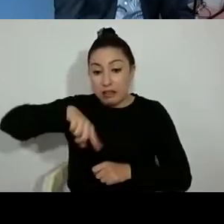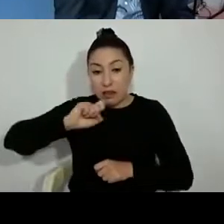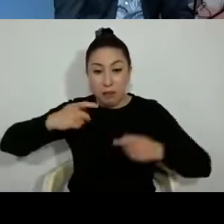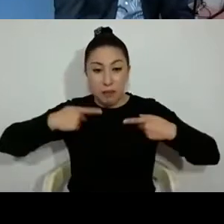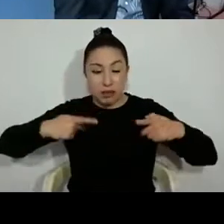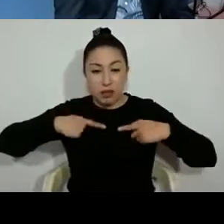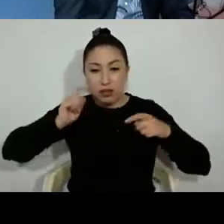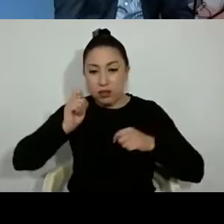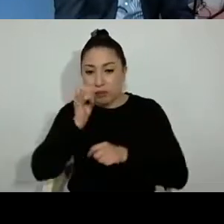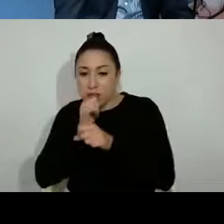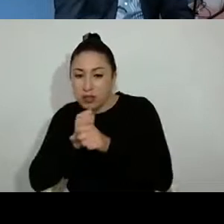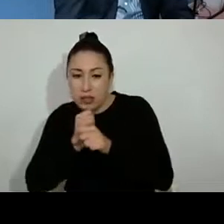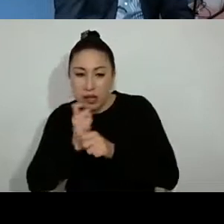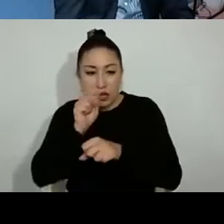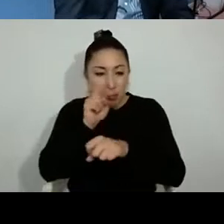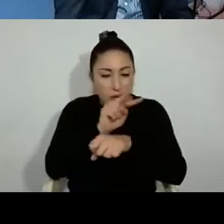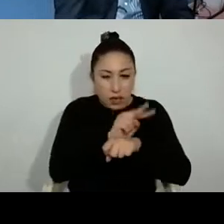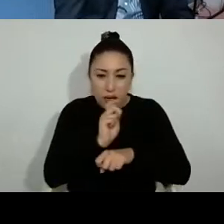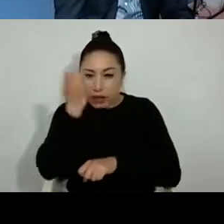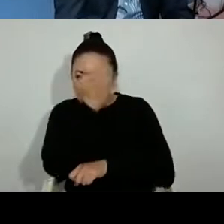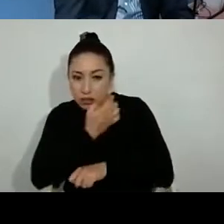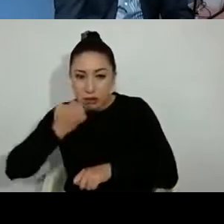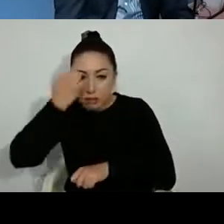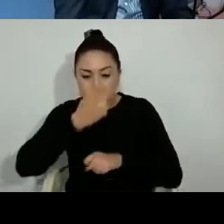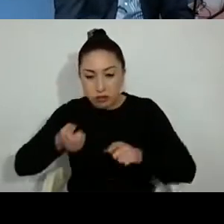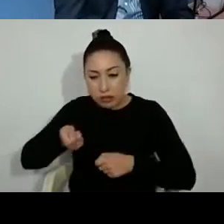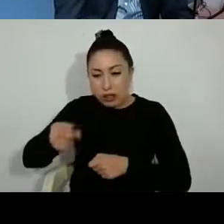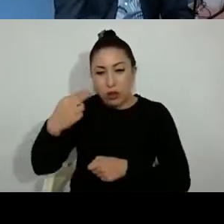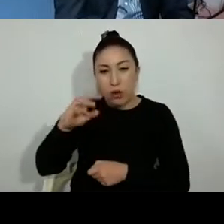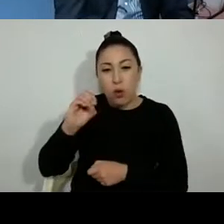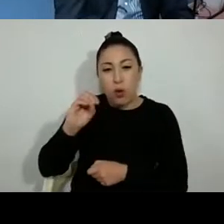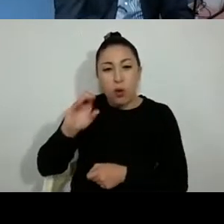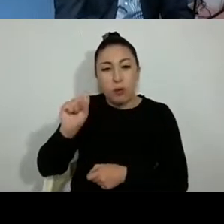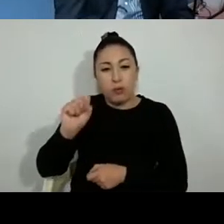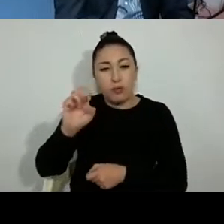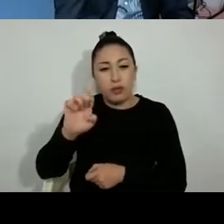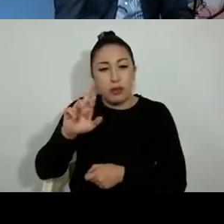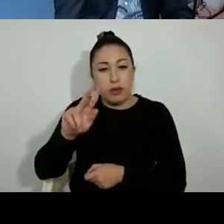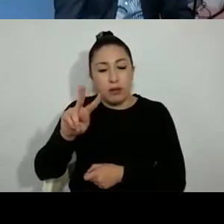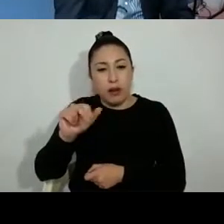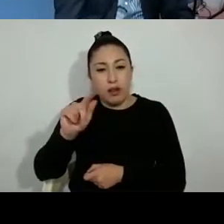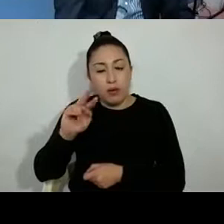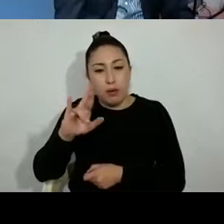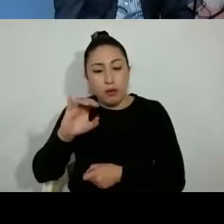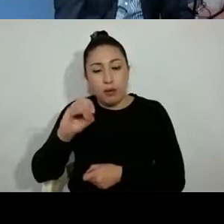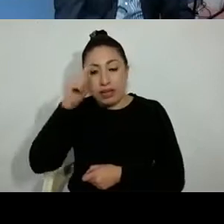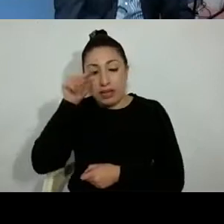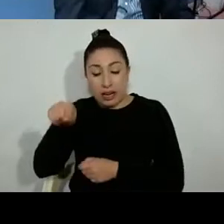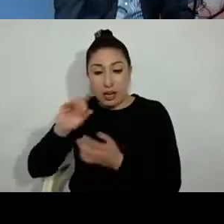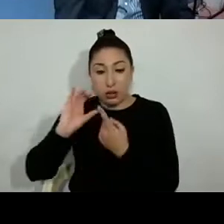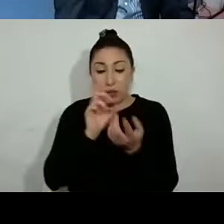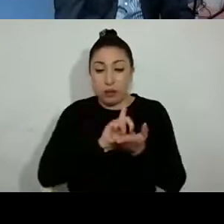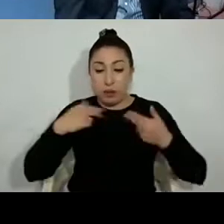la infraestructura, al espacio que la Comisión de Derechos Humanos nos dio. Ahí